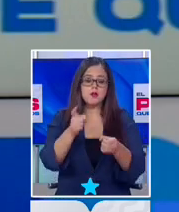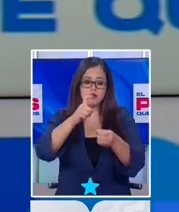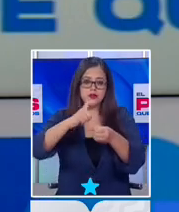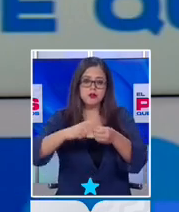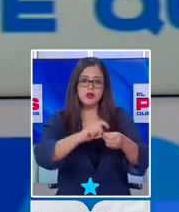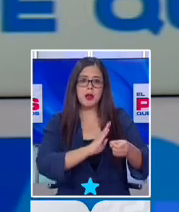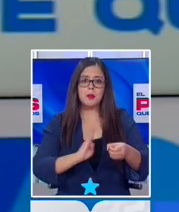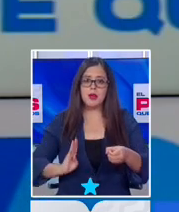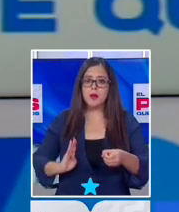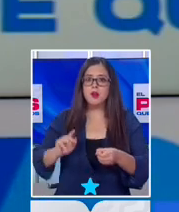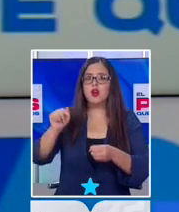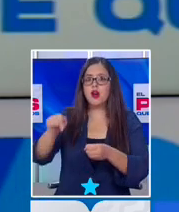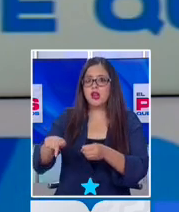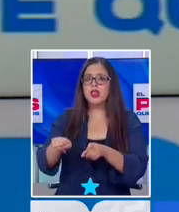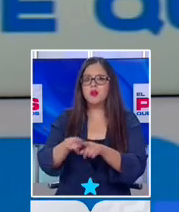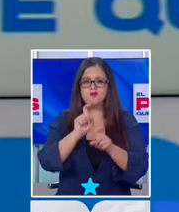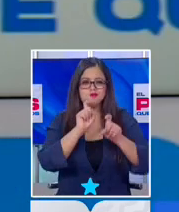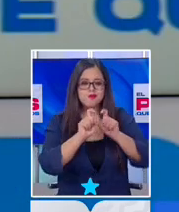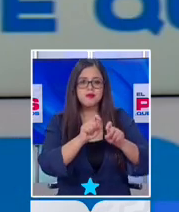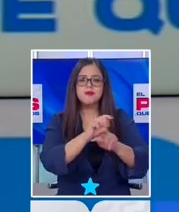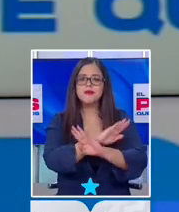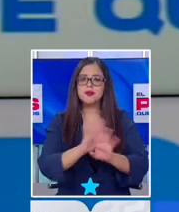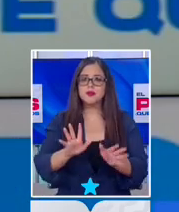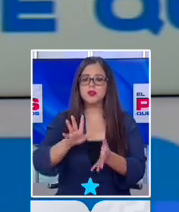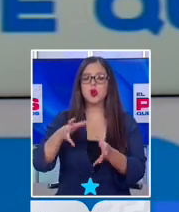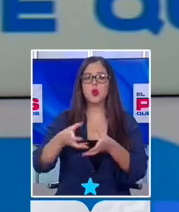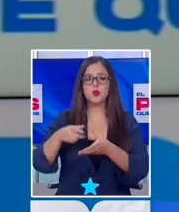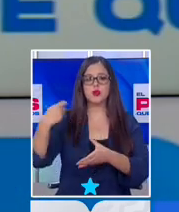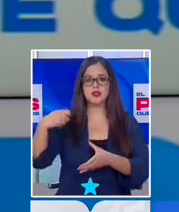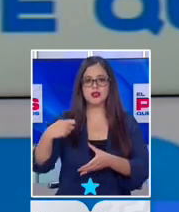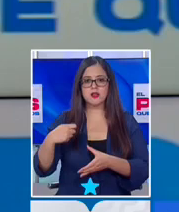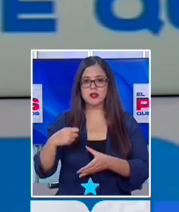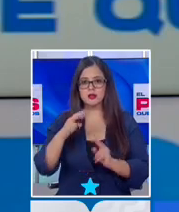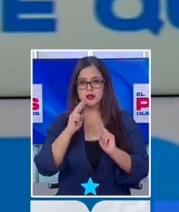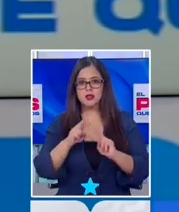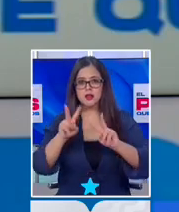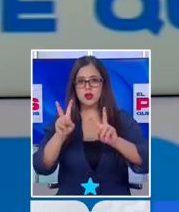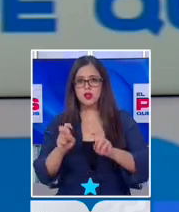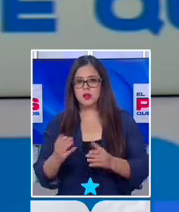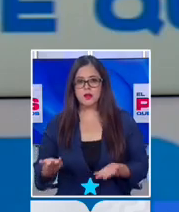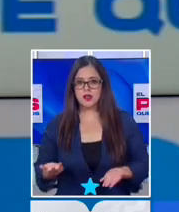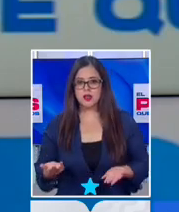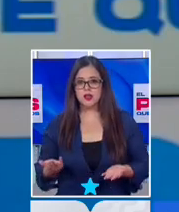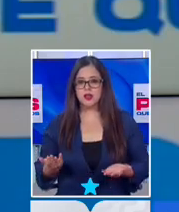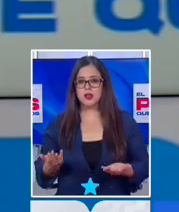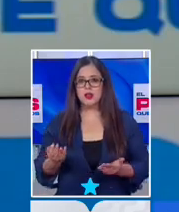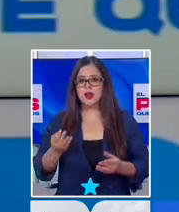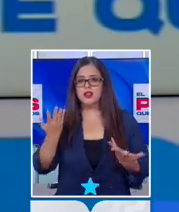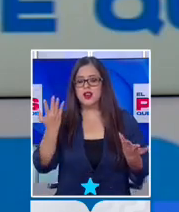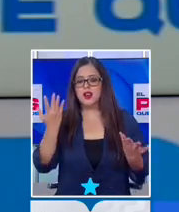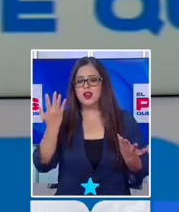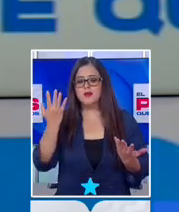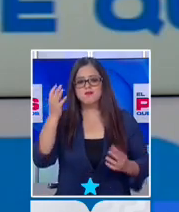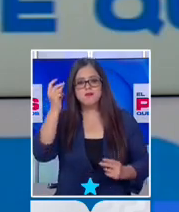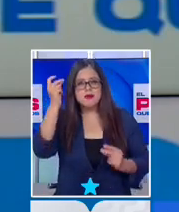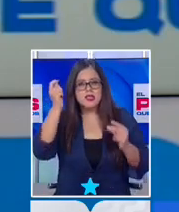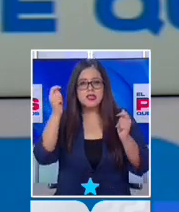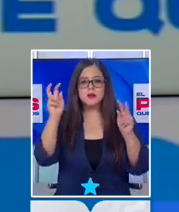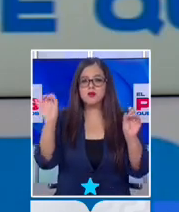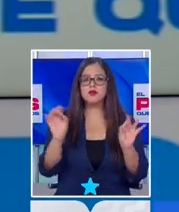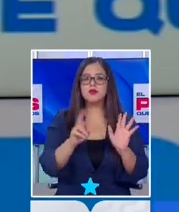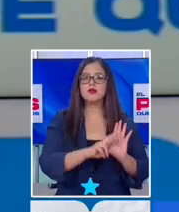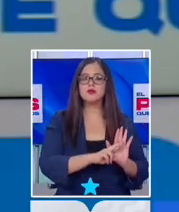criticado el fin del senado y principalmente se ha visto desde un punto de vista más bien ideológico de una representación